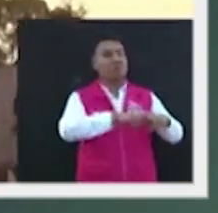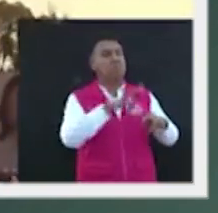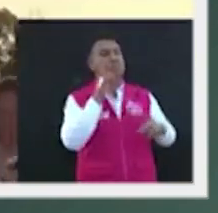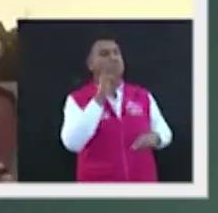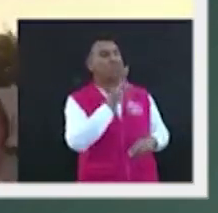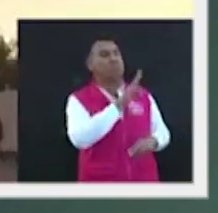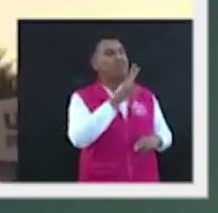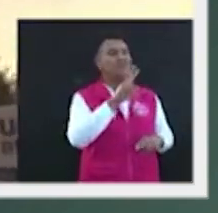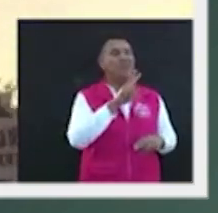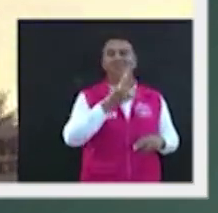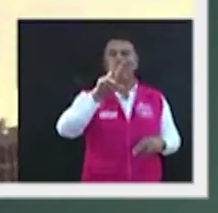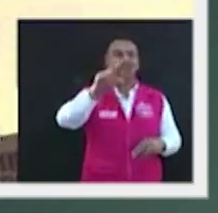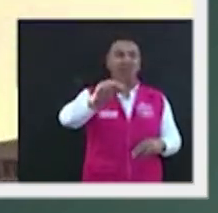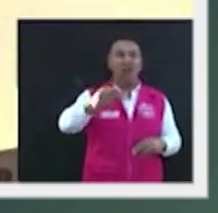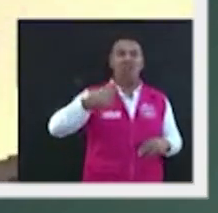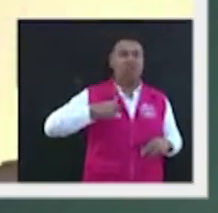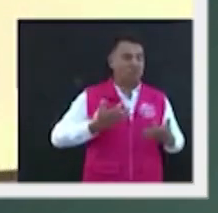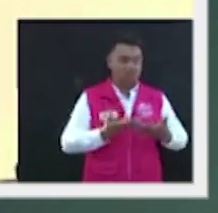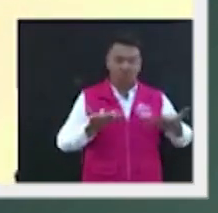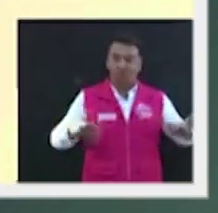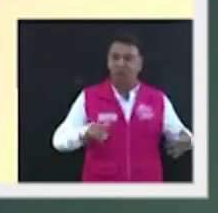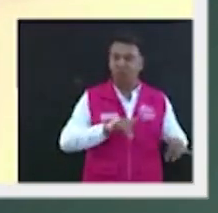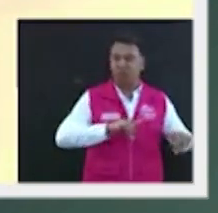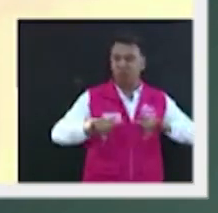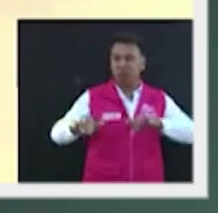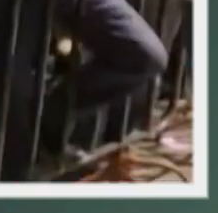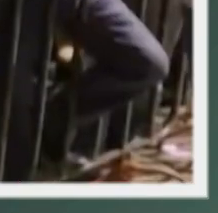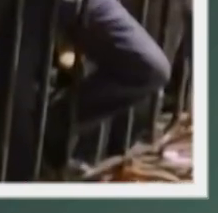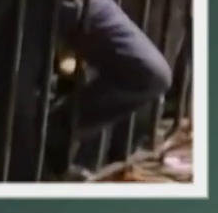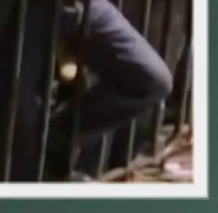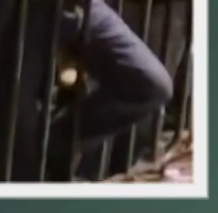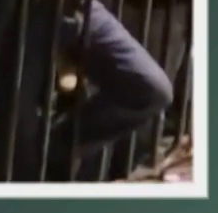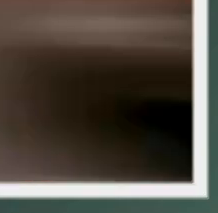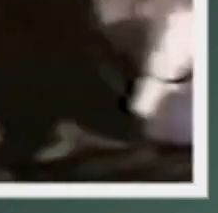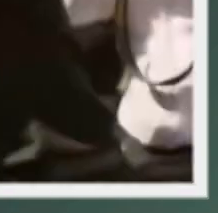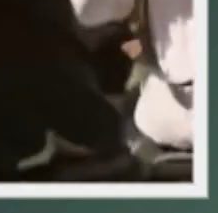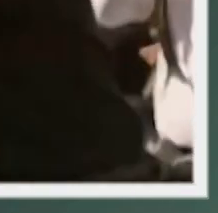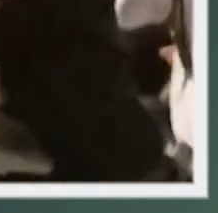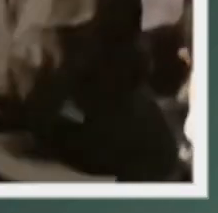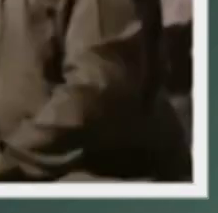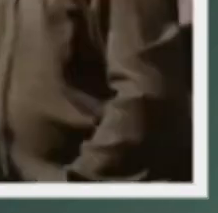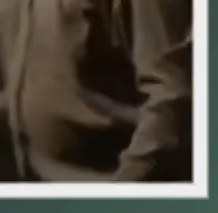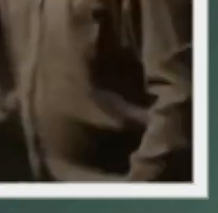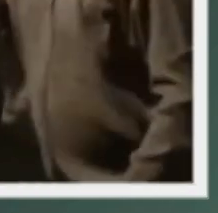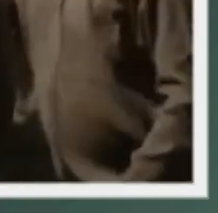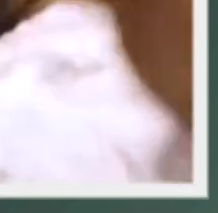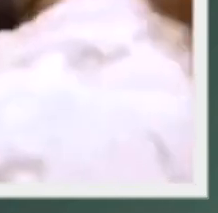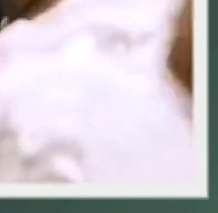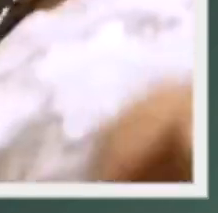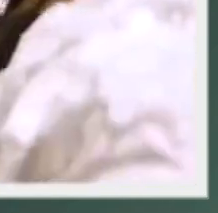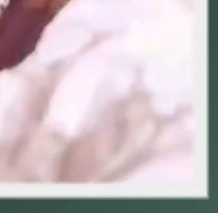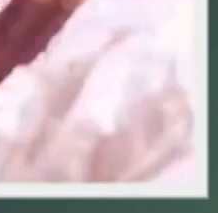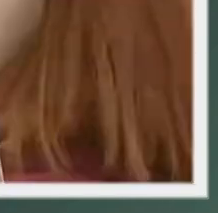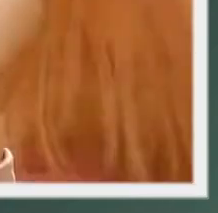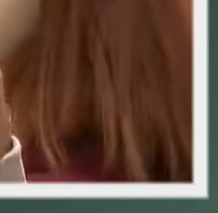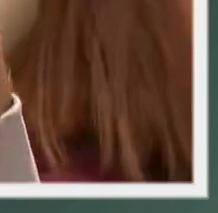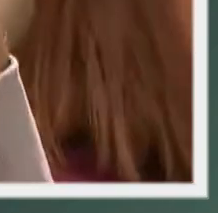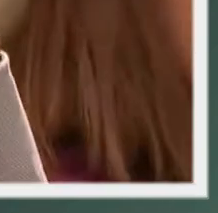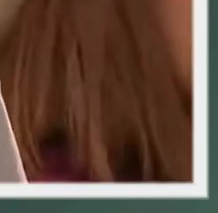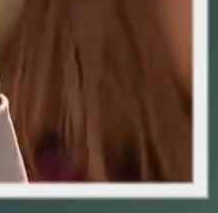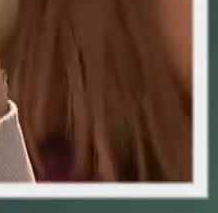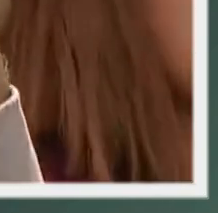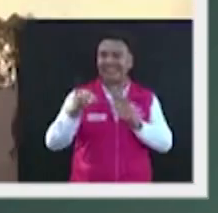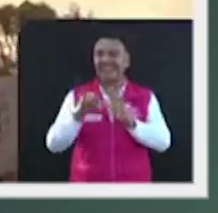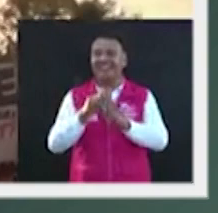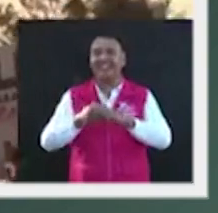puedan ser identificados con su personalidad? Es decir, se escucha en la radio algunos promocionales, por ejemplo de Alejandra del Moral,